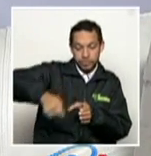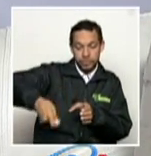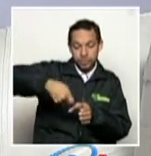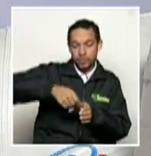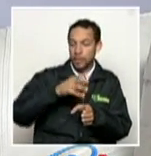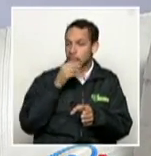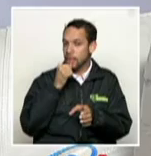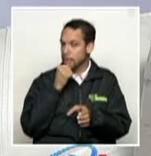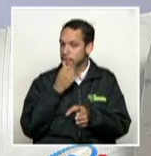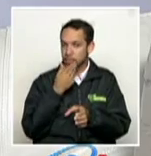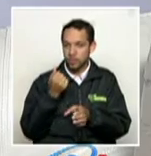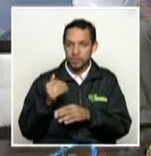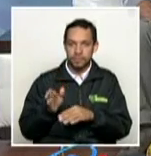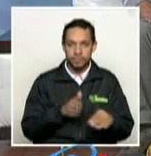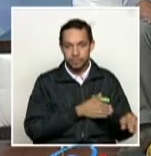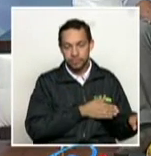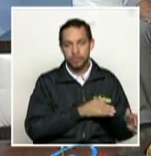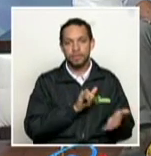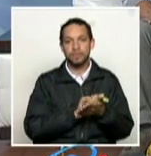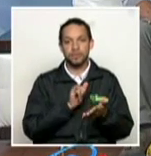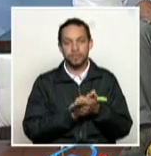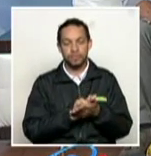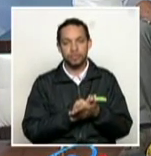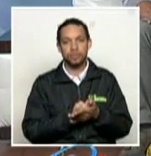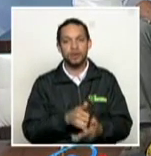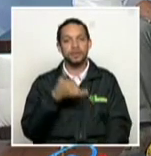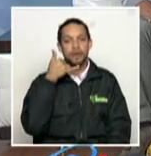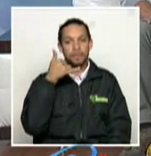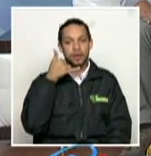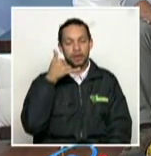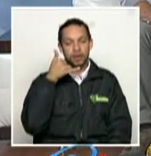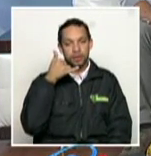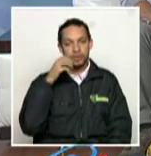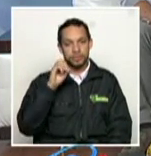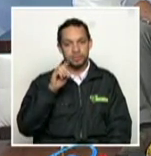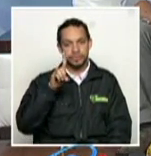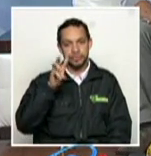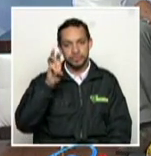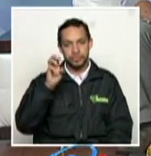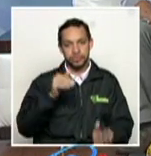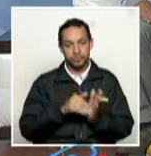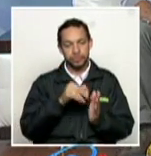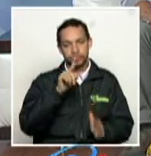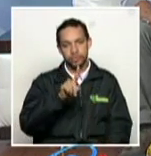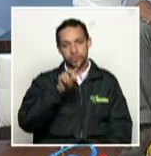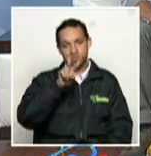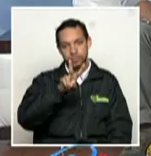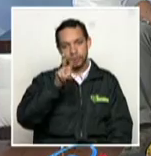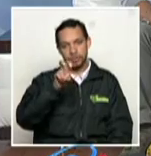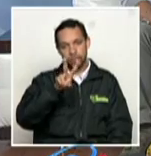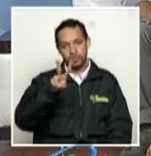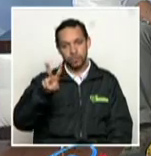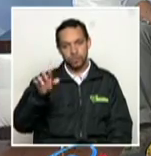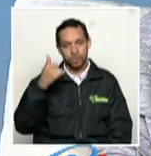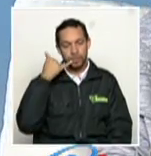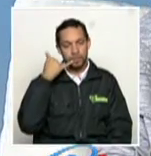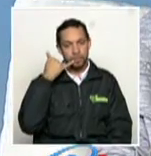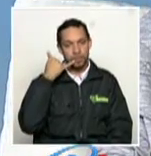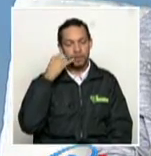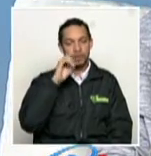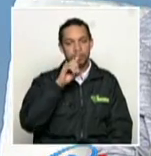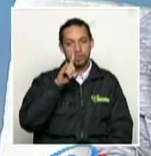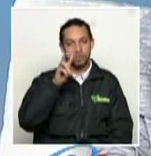endulzantes. Tenemos nuestra línea gratis 01-8001-27222 para que ustedes se comuniquen desde cualquier parte del país,